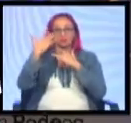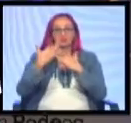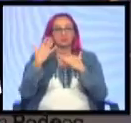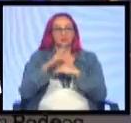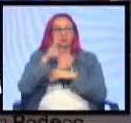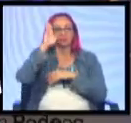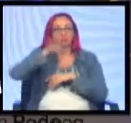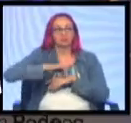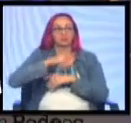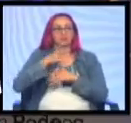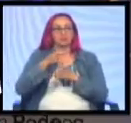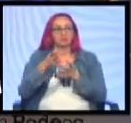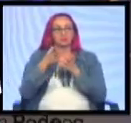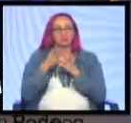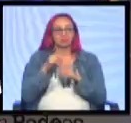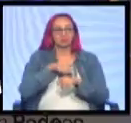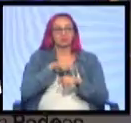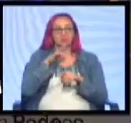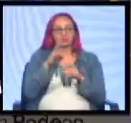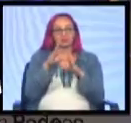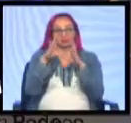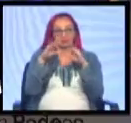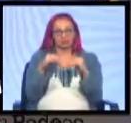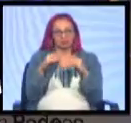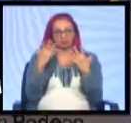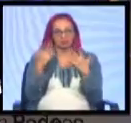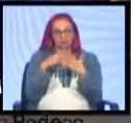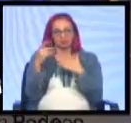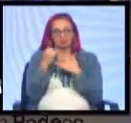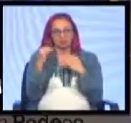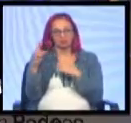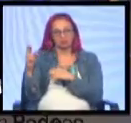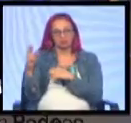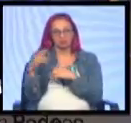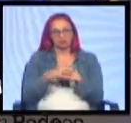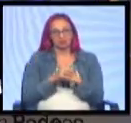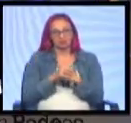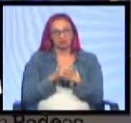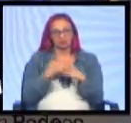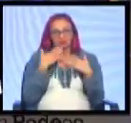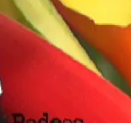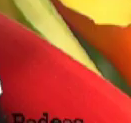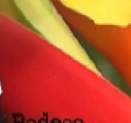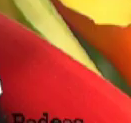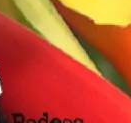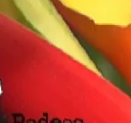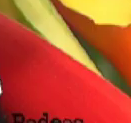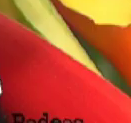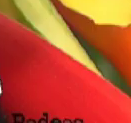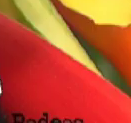el martes, si Dios lo permite, a las 8 de la noche con un programa más de Sin Rodeos. Que la pasen muy bien.